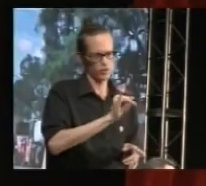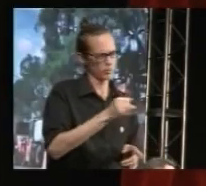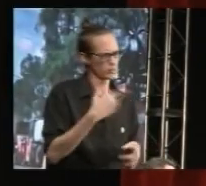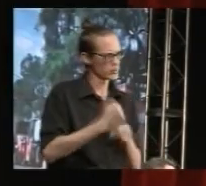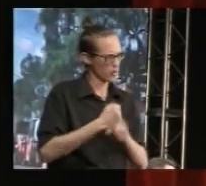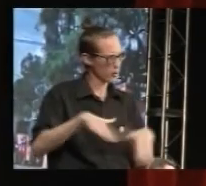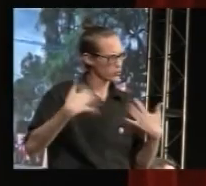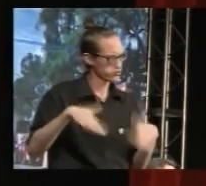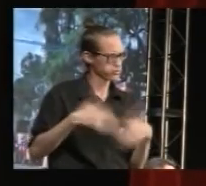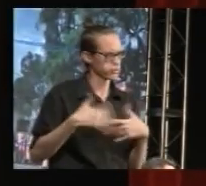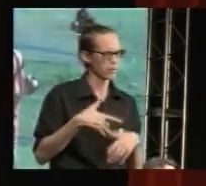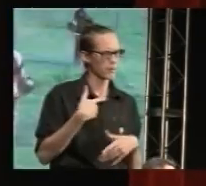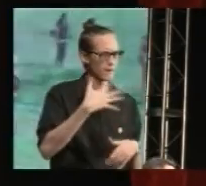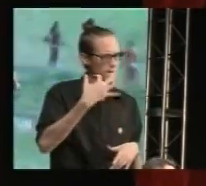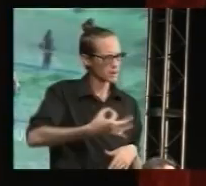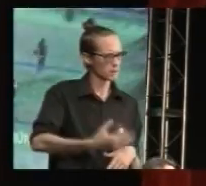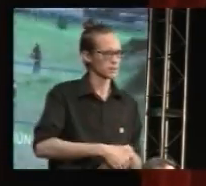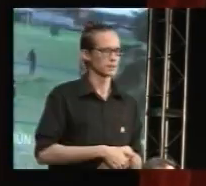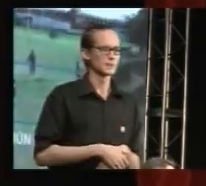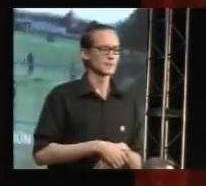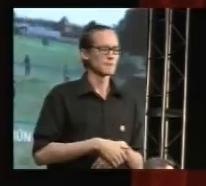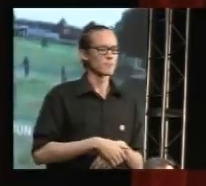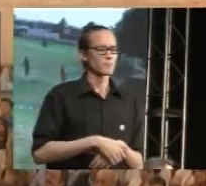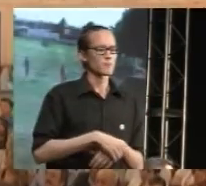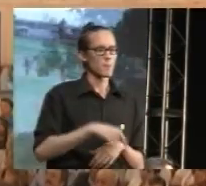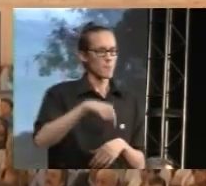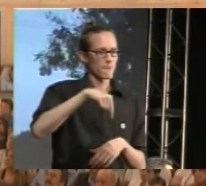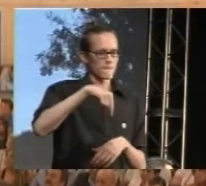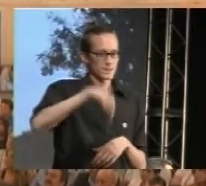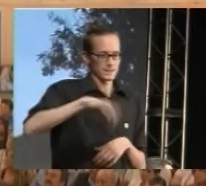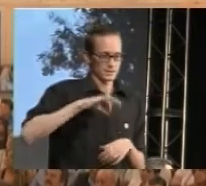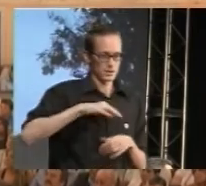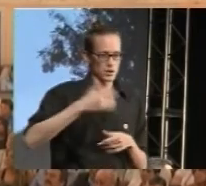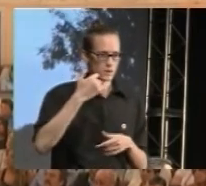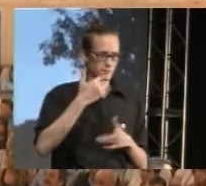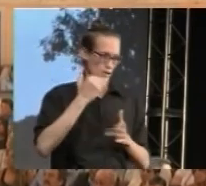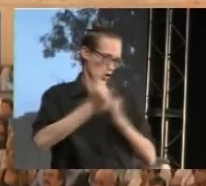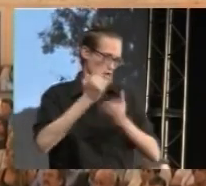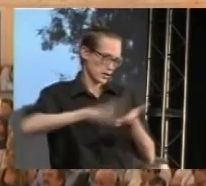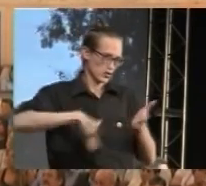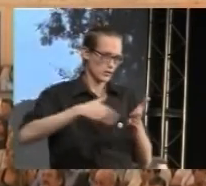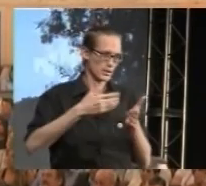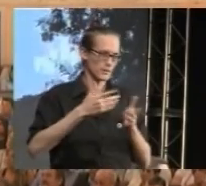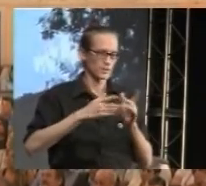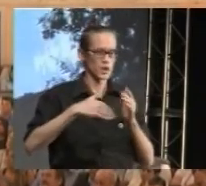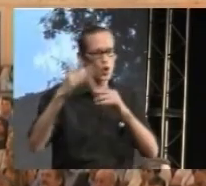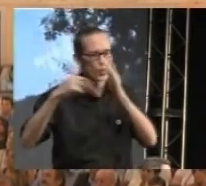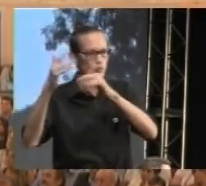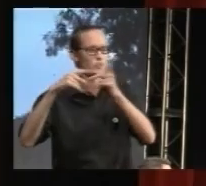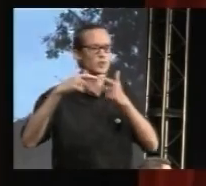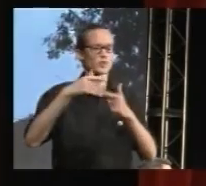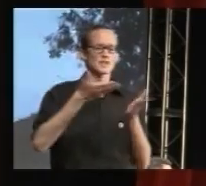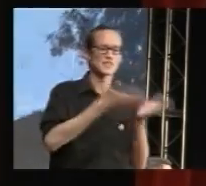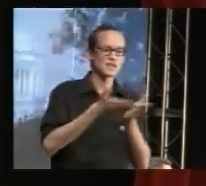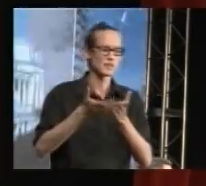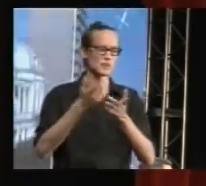muchas gracias. En este mensaje he hablado de hechos reales y tangibles, de obras y servicios